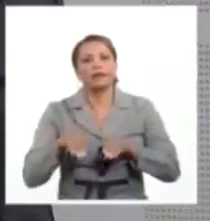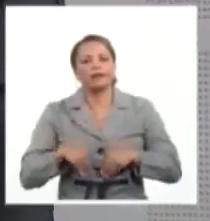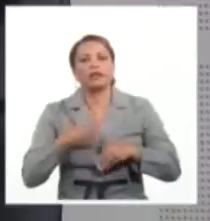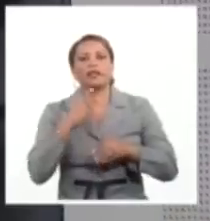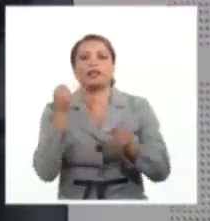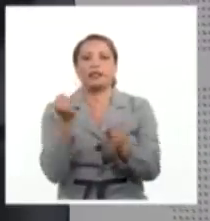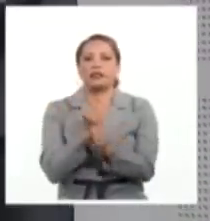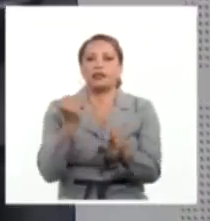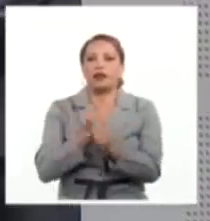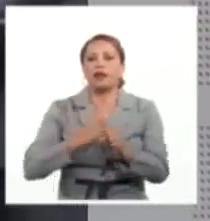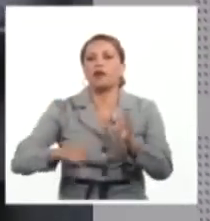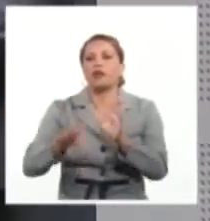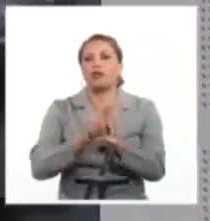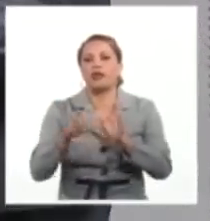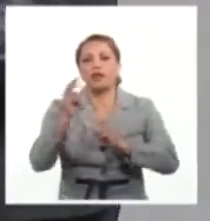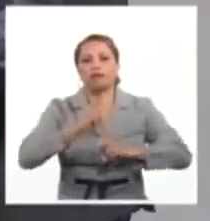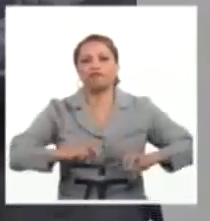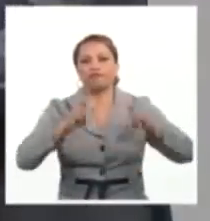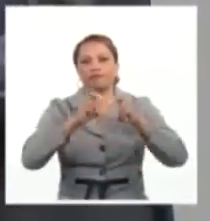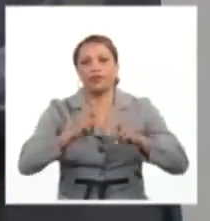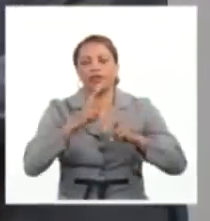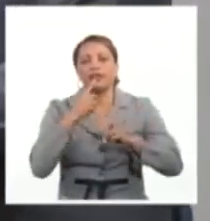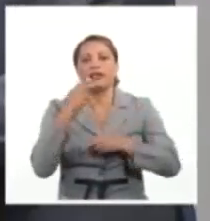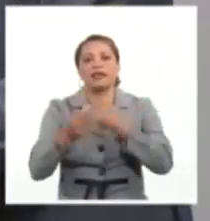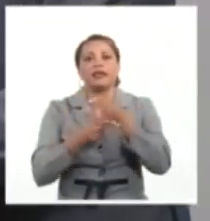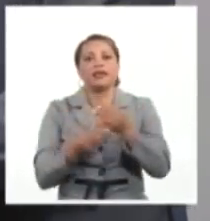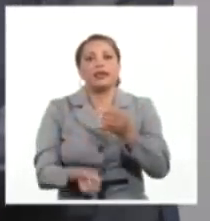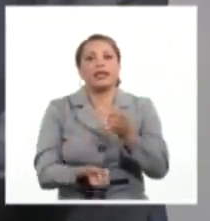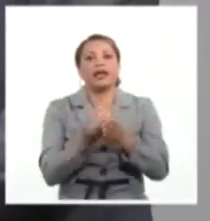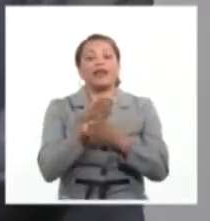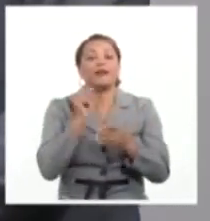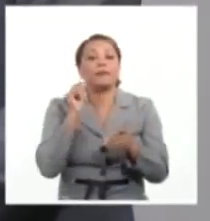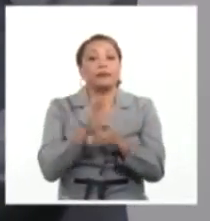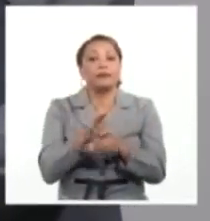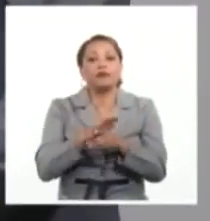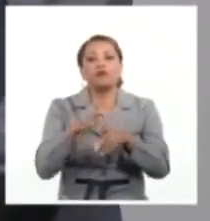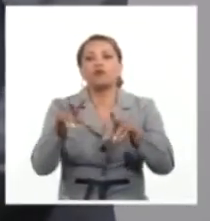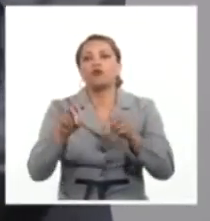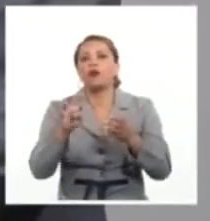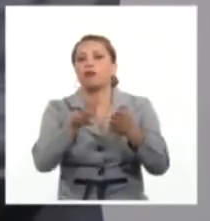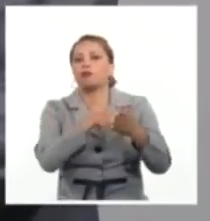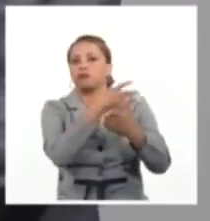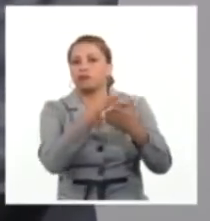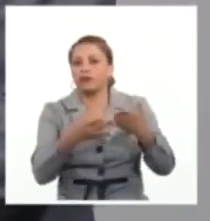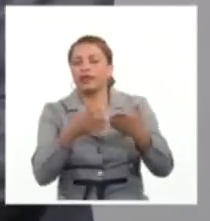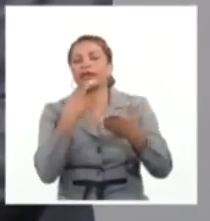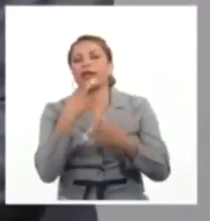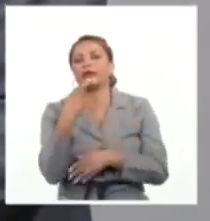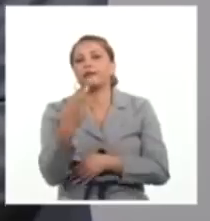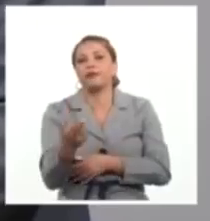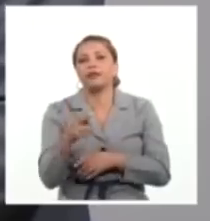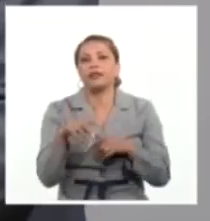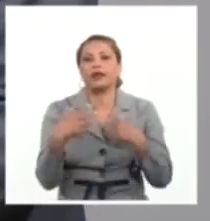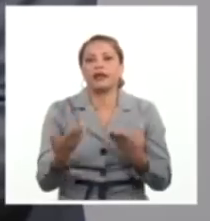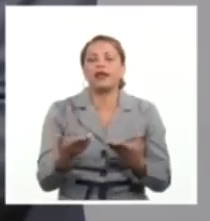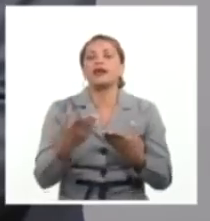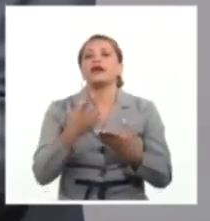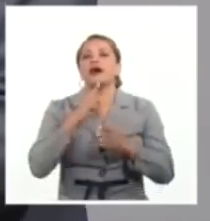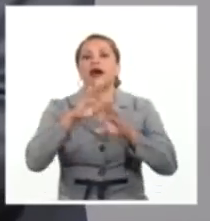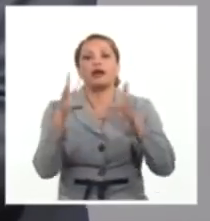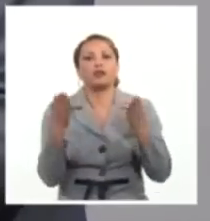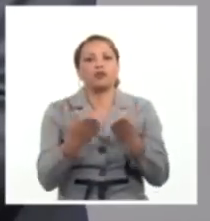trabajo legislativo y conformar desde sus inicios un nuevo cronograma que dé respuesta a nuestra